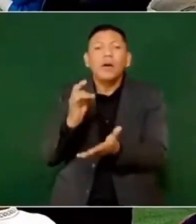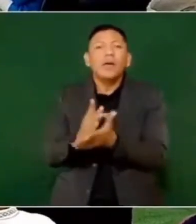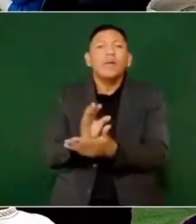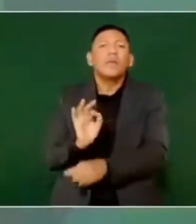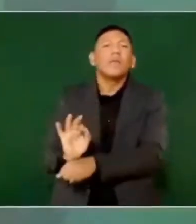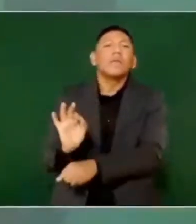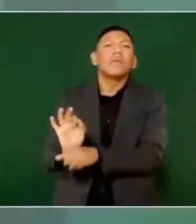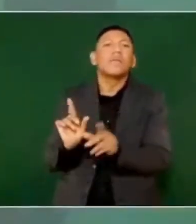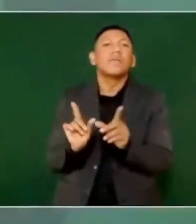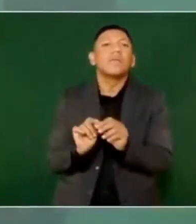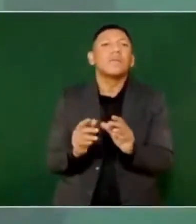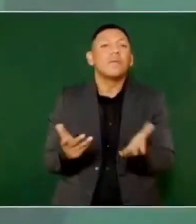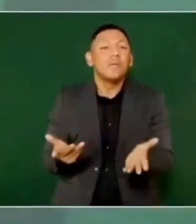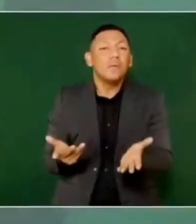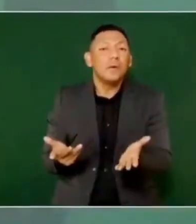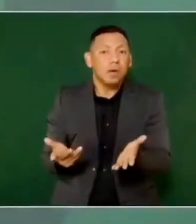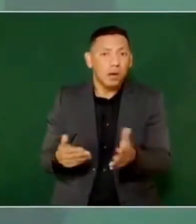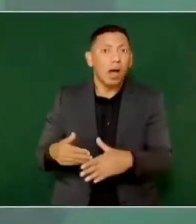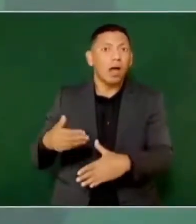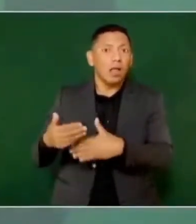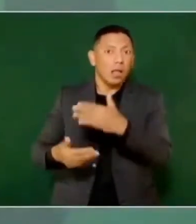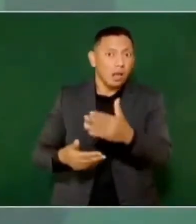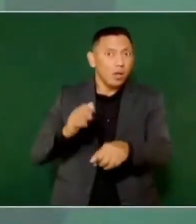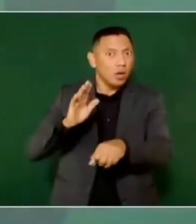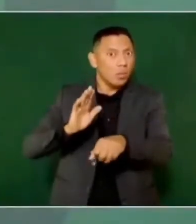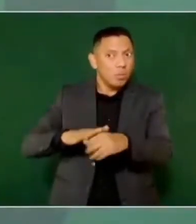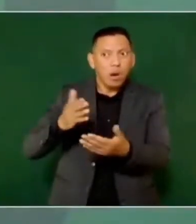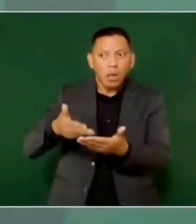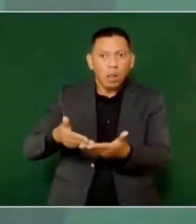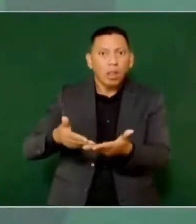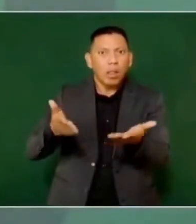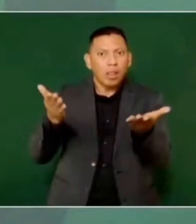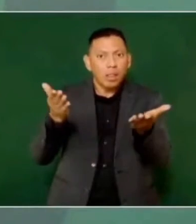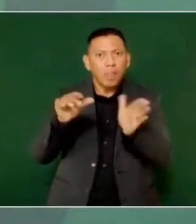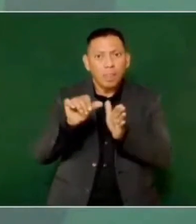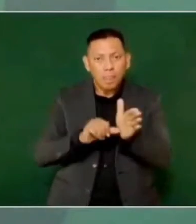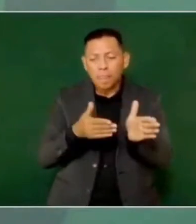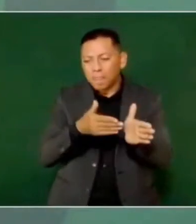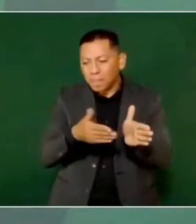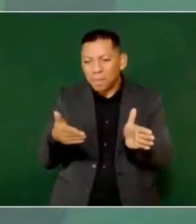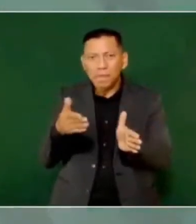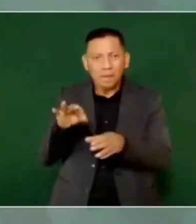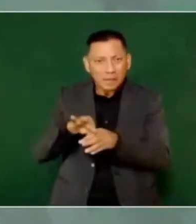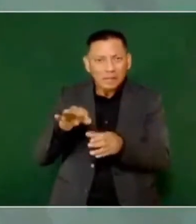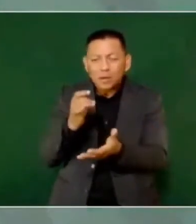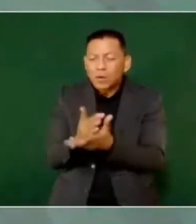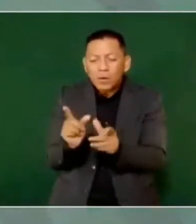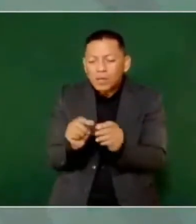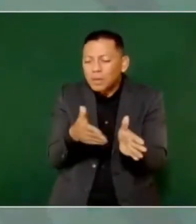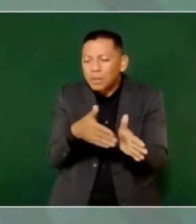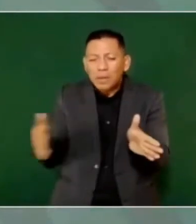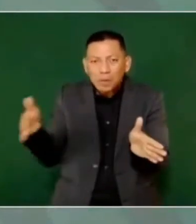y le fueron subiendo porque luego eran aparatos electrodomésticos.